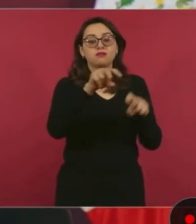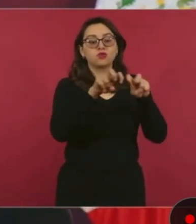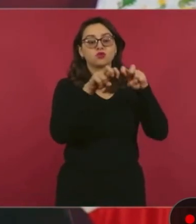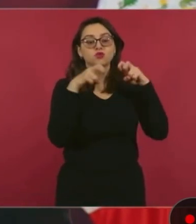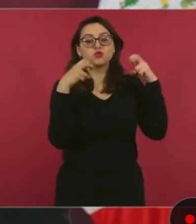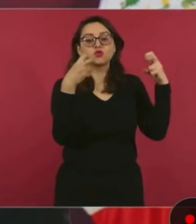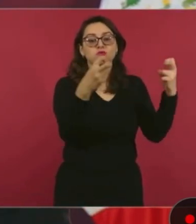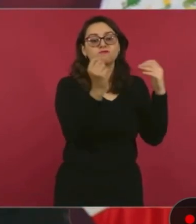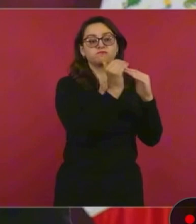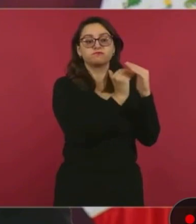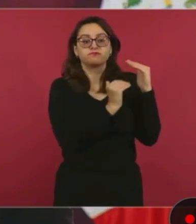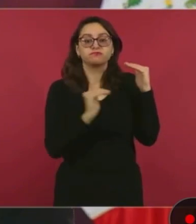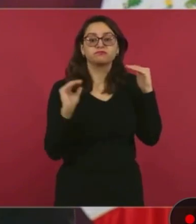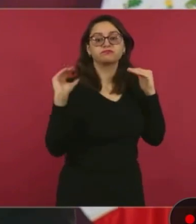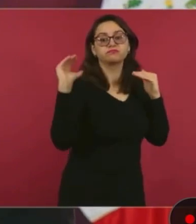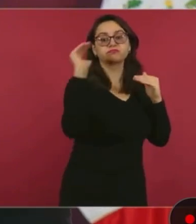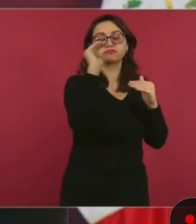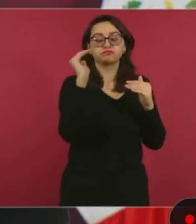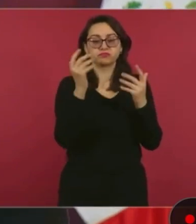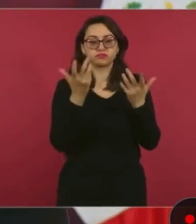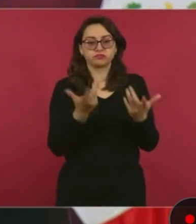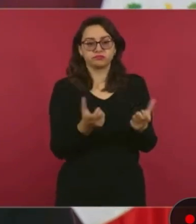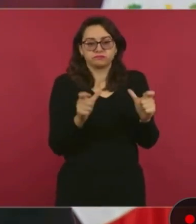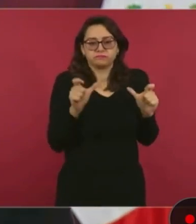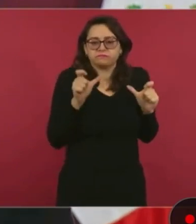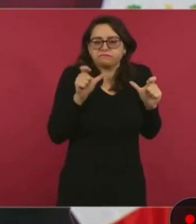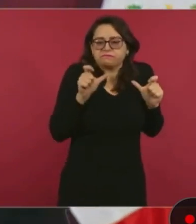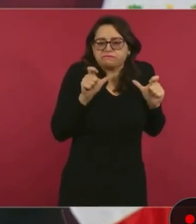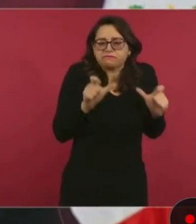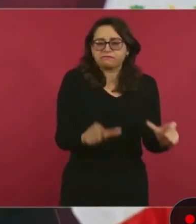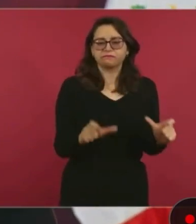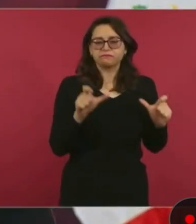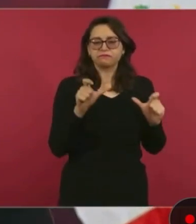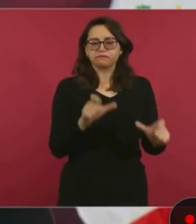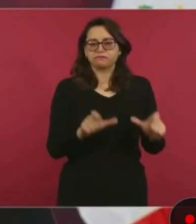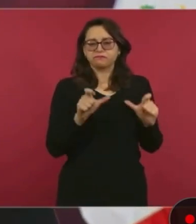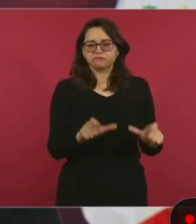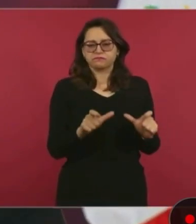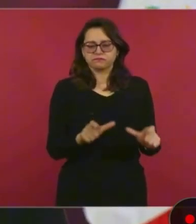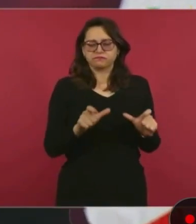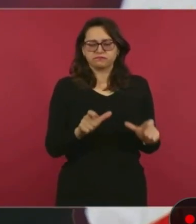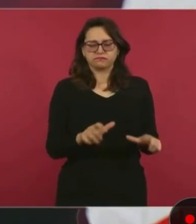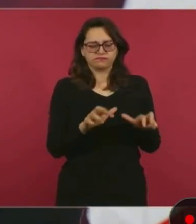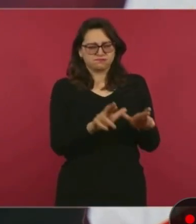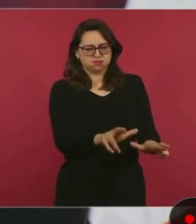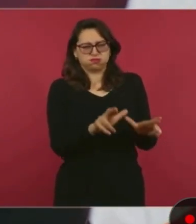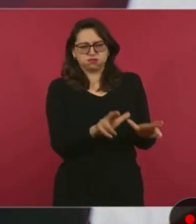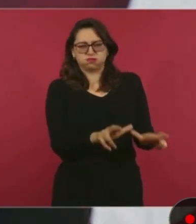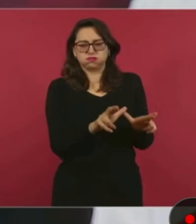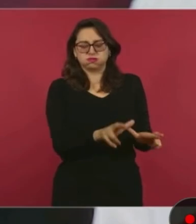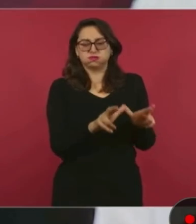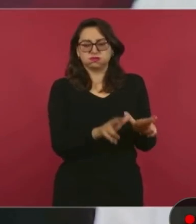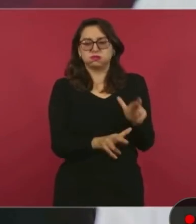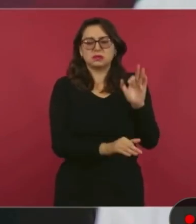mucho y viven colmados de atenciones, de privilegios.